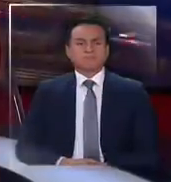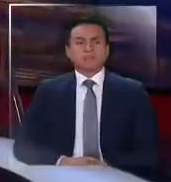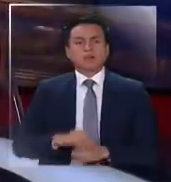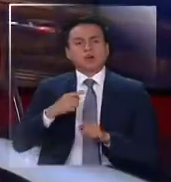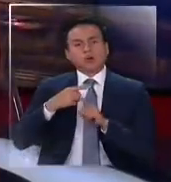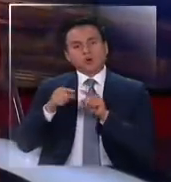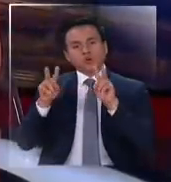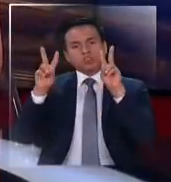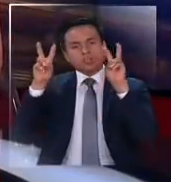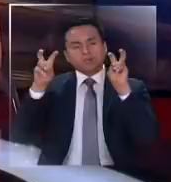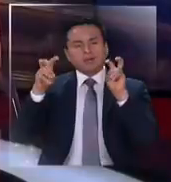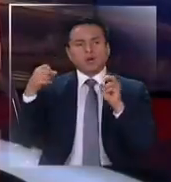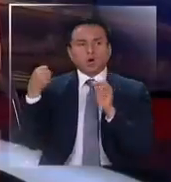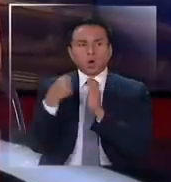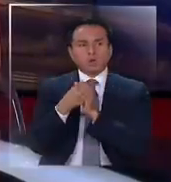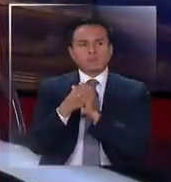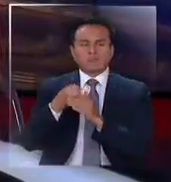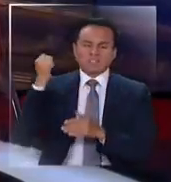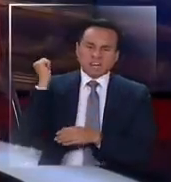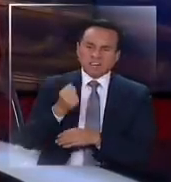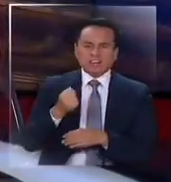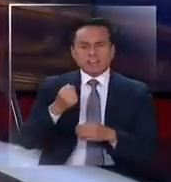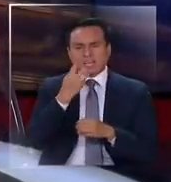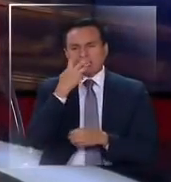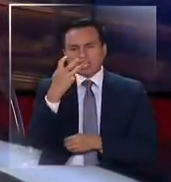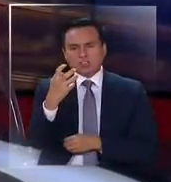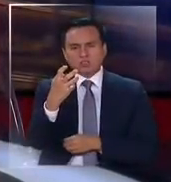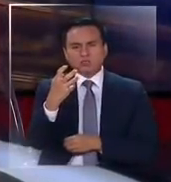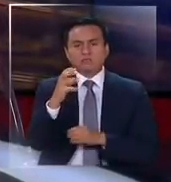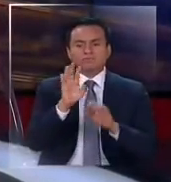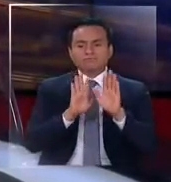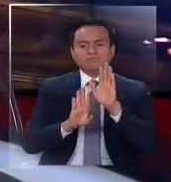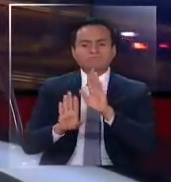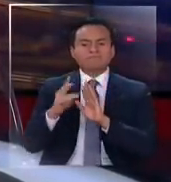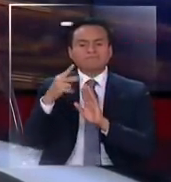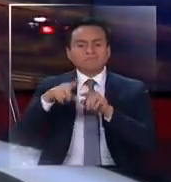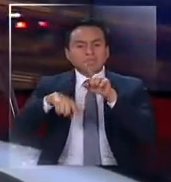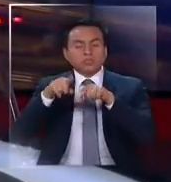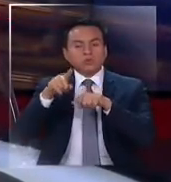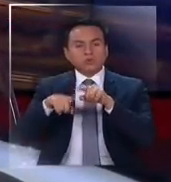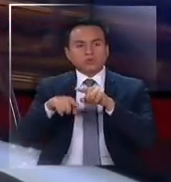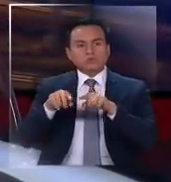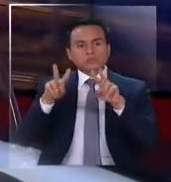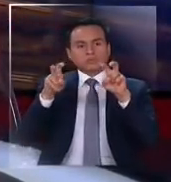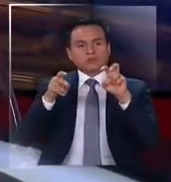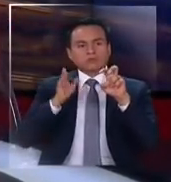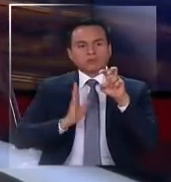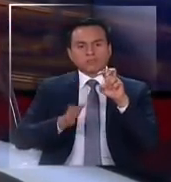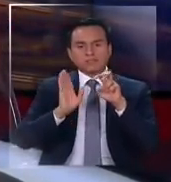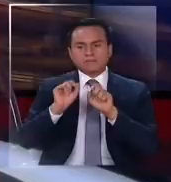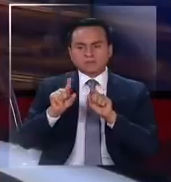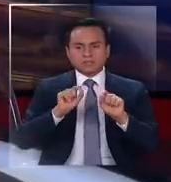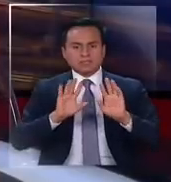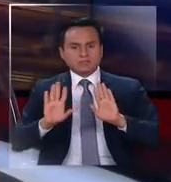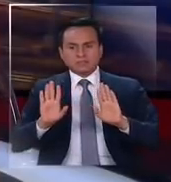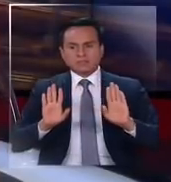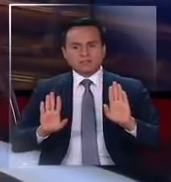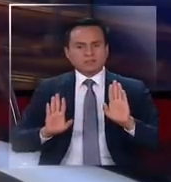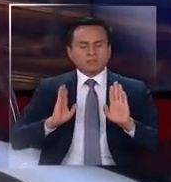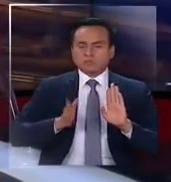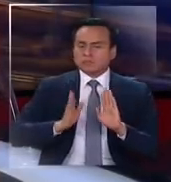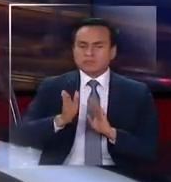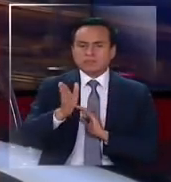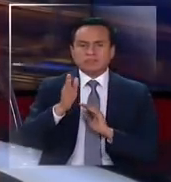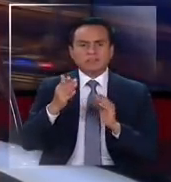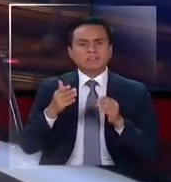Vamos a otro tema. Con golpes, con patadas, con gritos se enfrentan para resguardar su territorio. Se trata de las constantes batallas que se